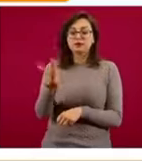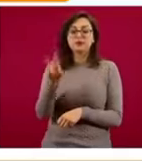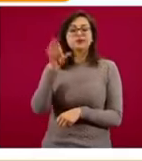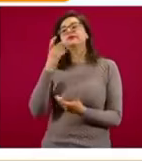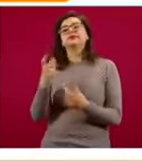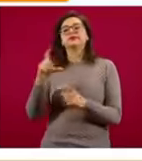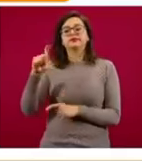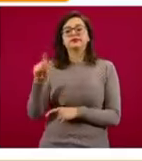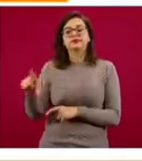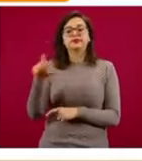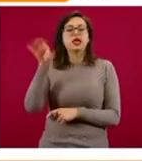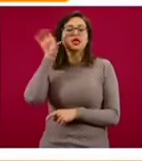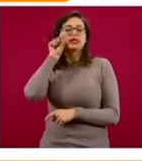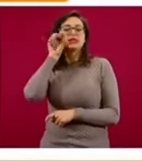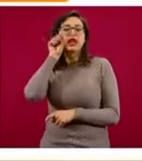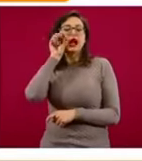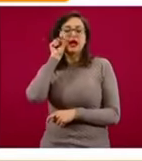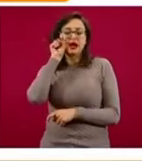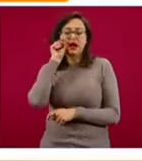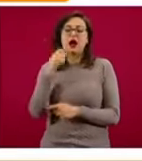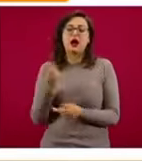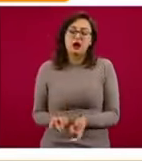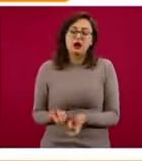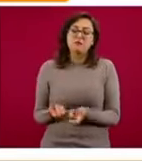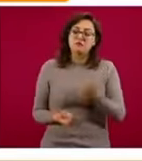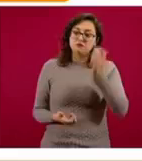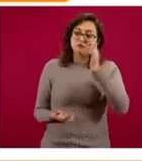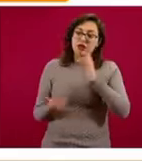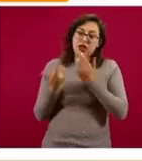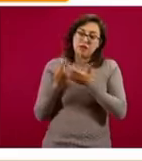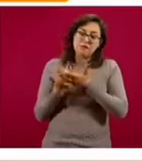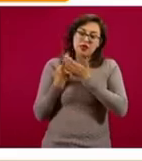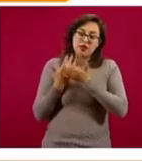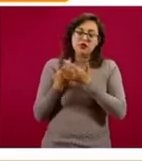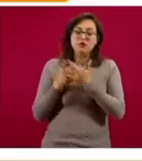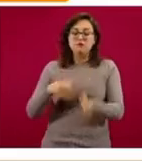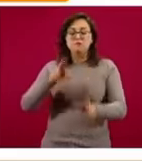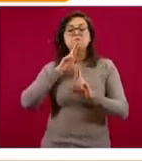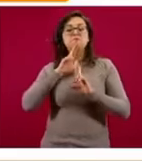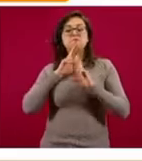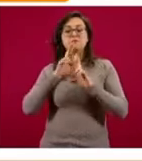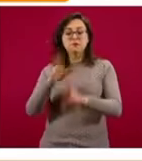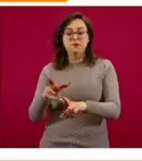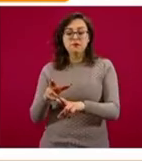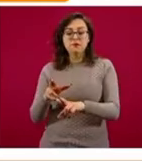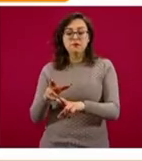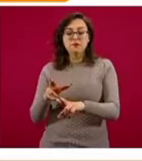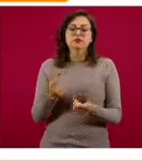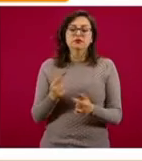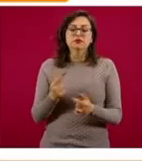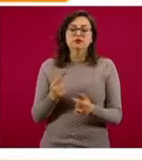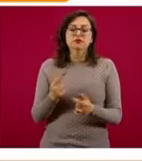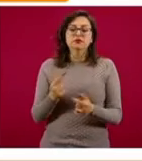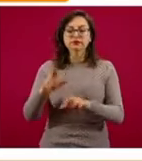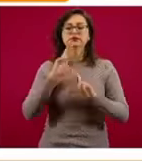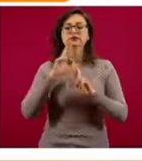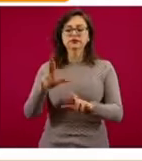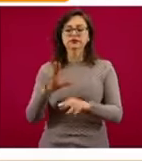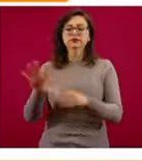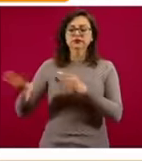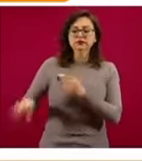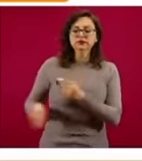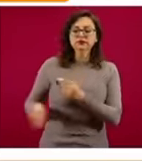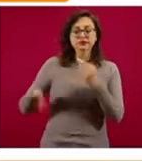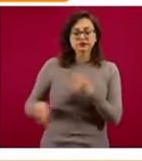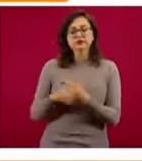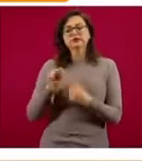naranja tenemos todavía un número importante de casos que están esperando un resultado y que al ser emitido este resultado, no solamente serán